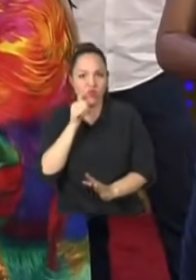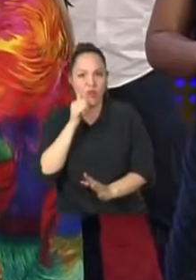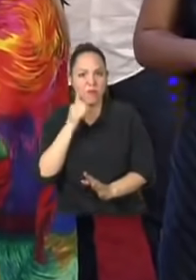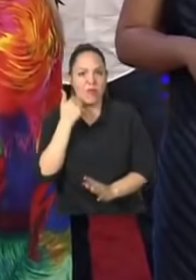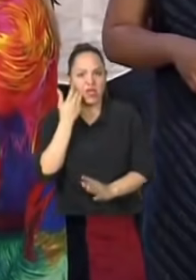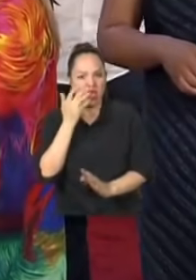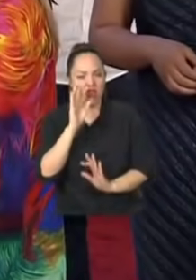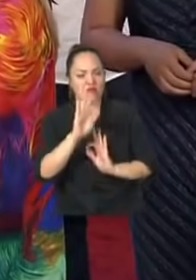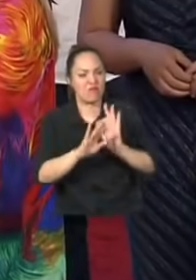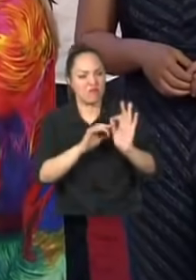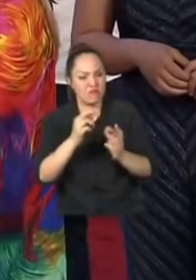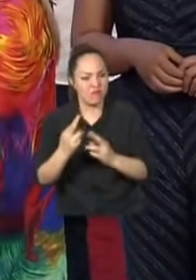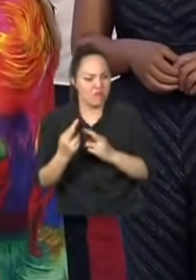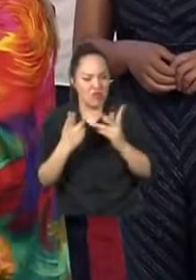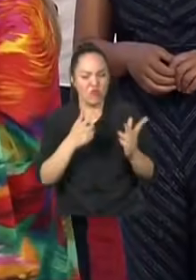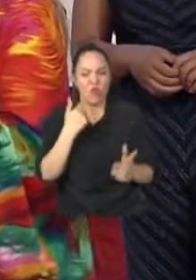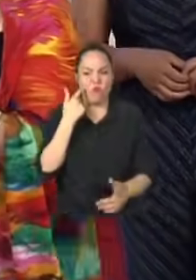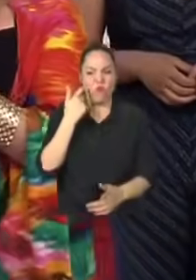ganas.